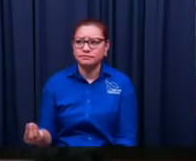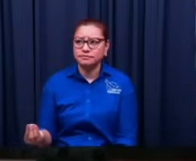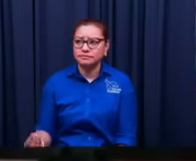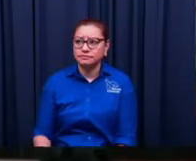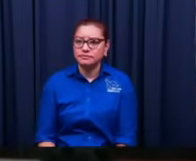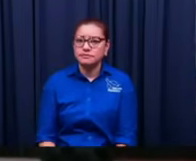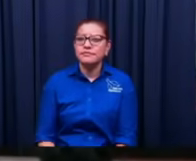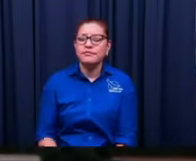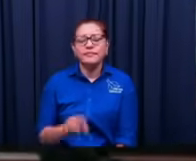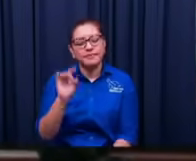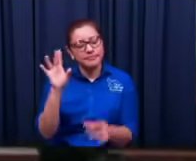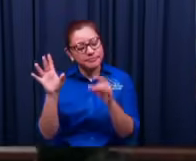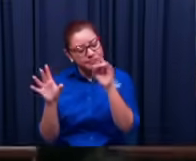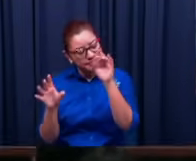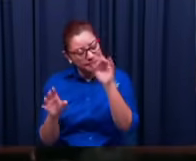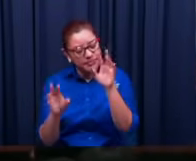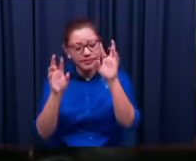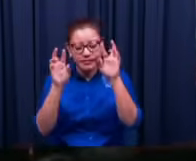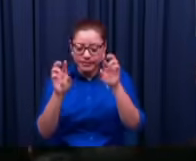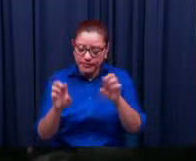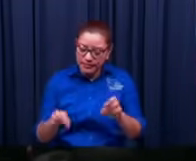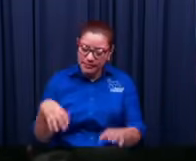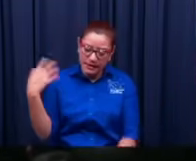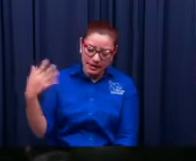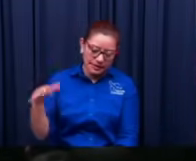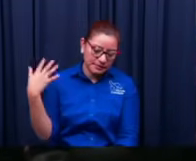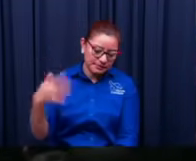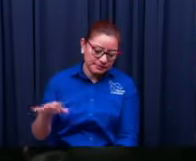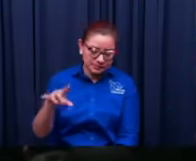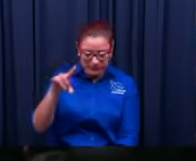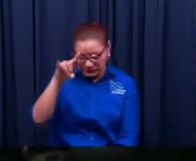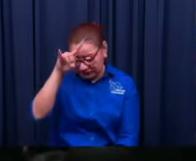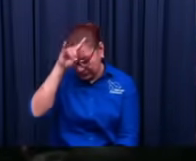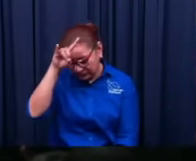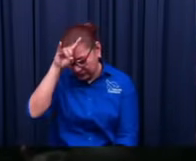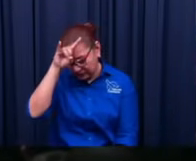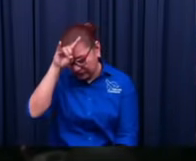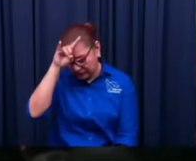Porque si hay algunas señoras que parecen el demonio de Tasmania.